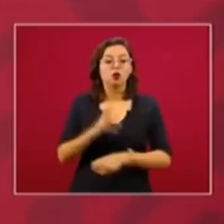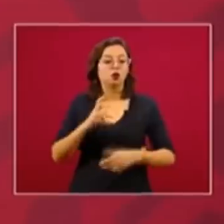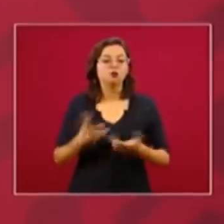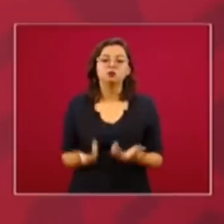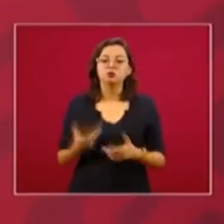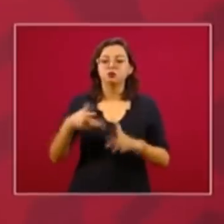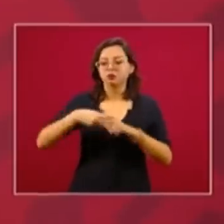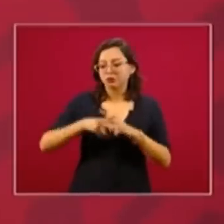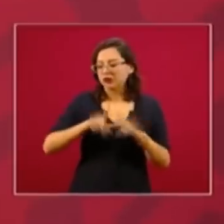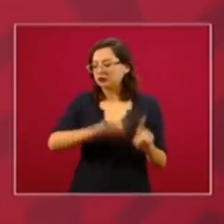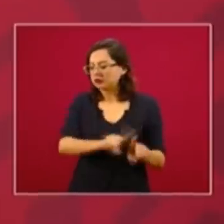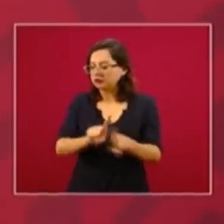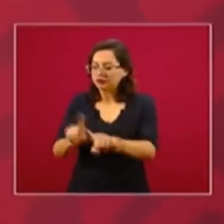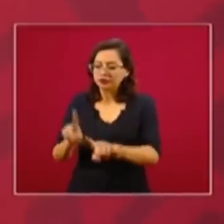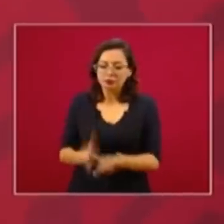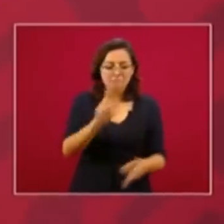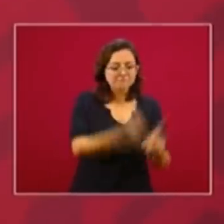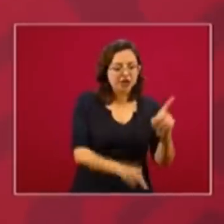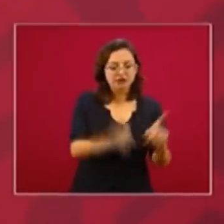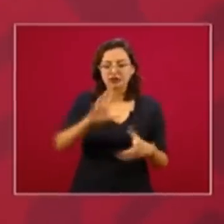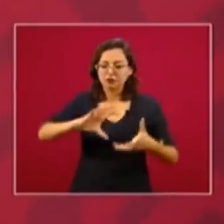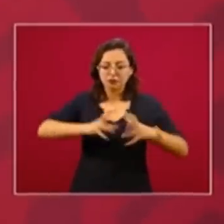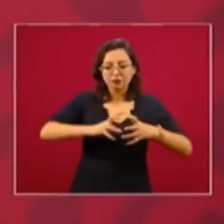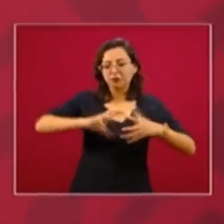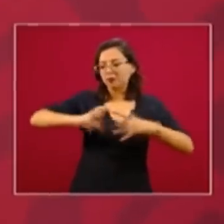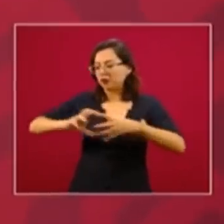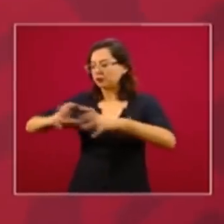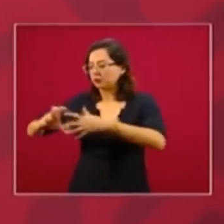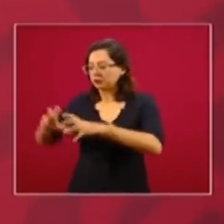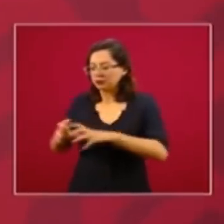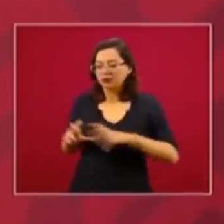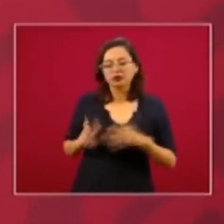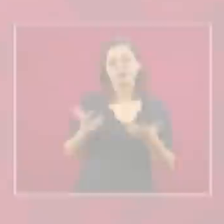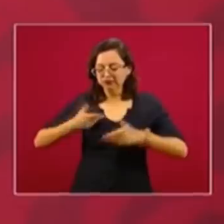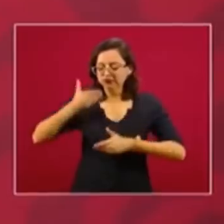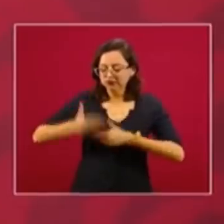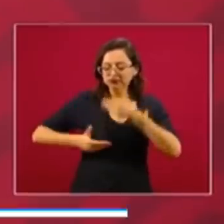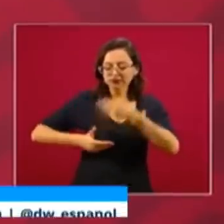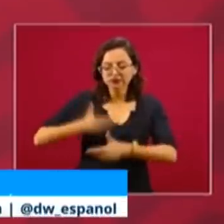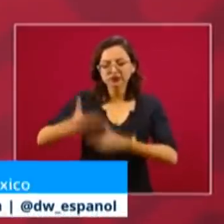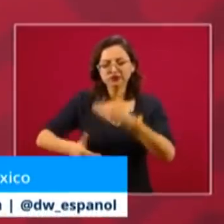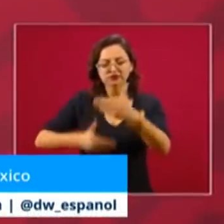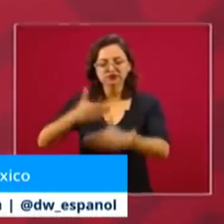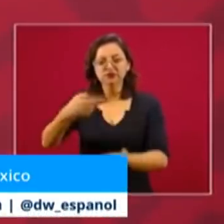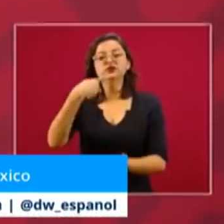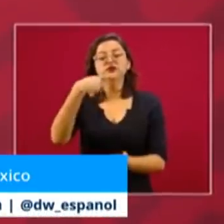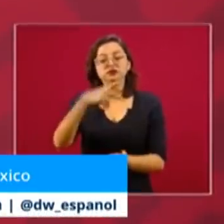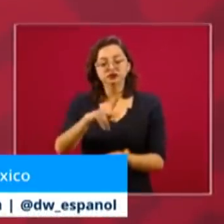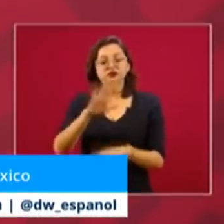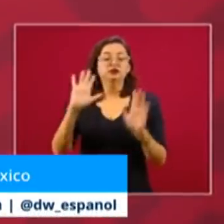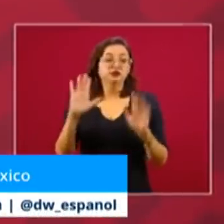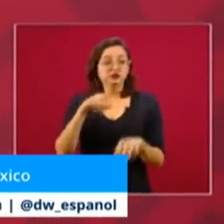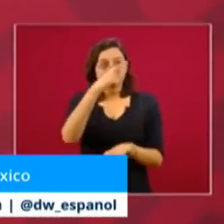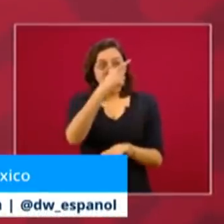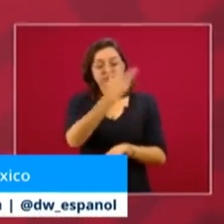hay una relación estrecha, son cadenas de producción. El encuentro con el presidente Trump